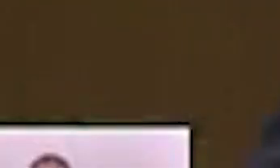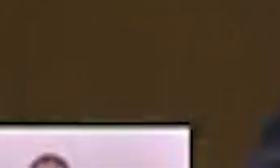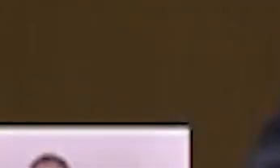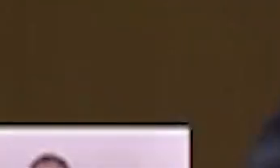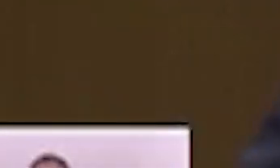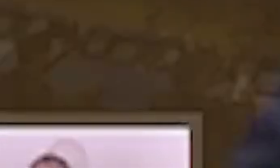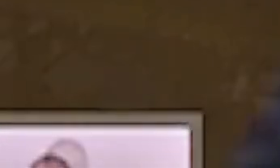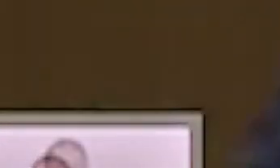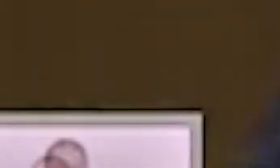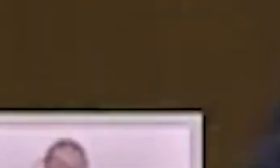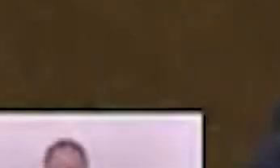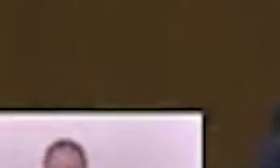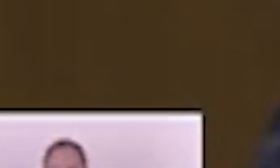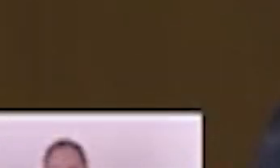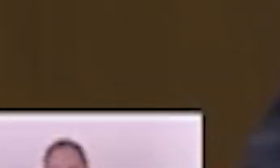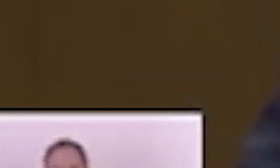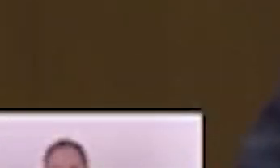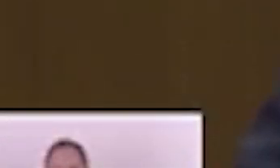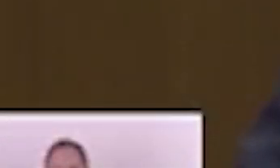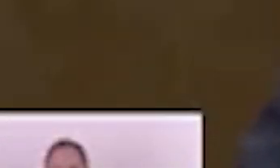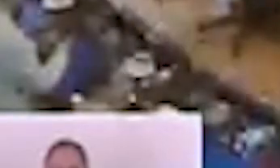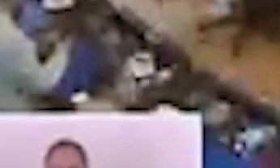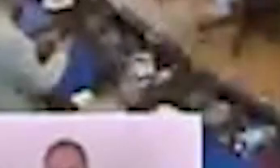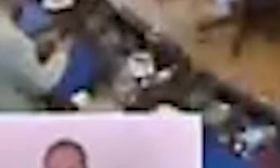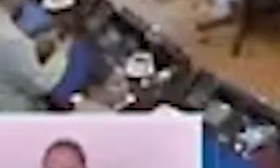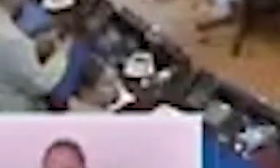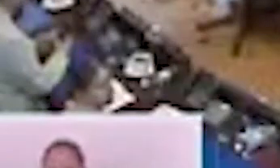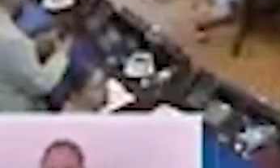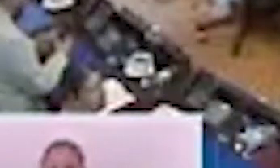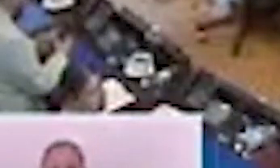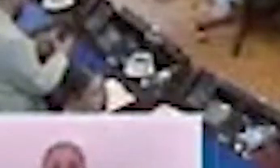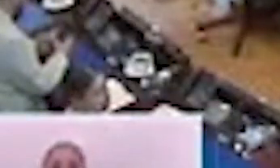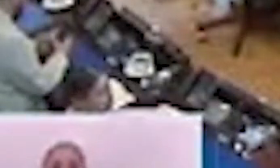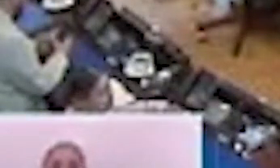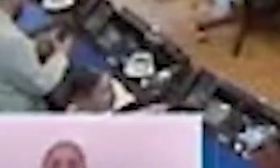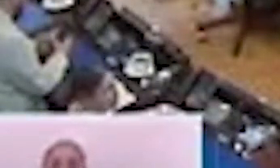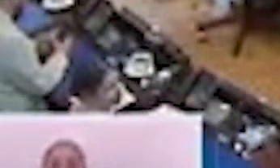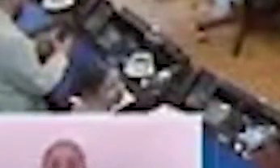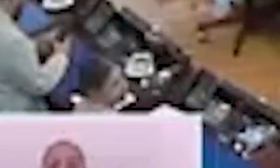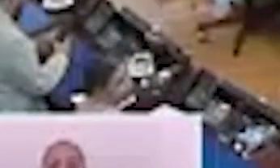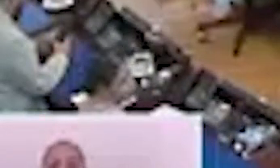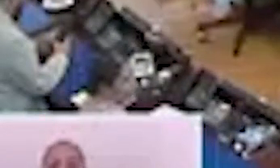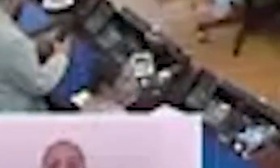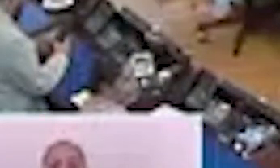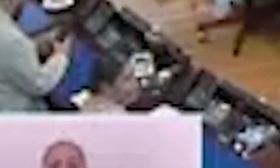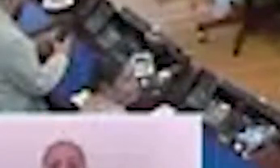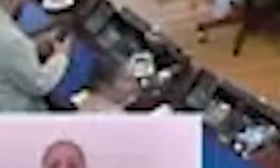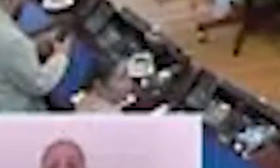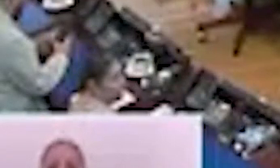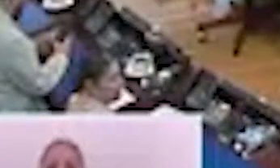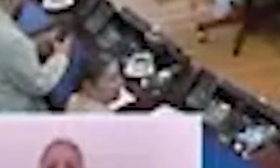contará con dos diputados el presidente de la asamblea durante la aprobación de estas reformas recordó que la Constitución de la República de